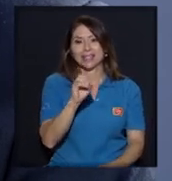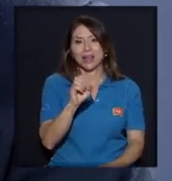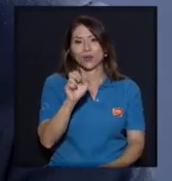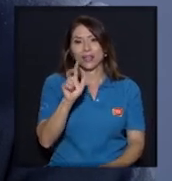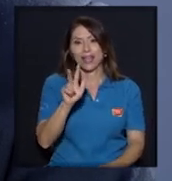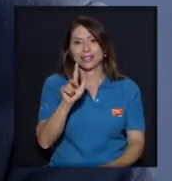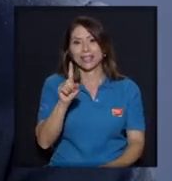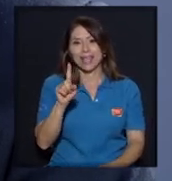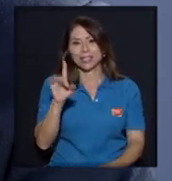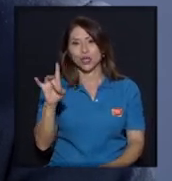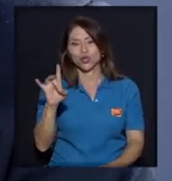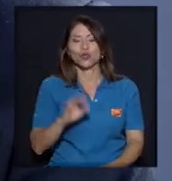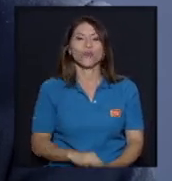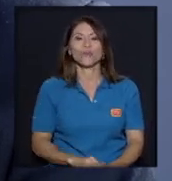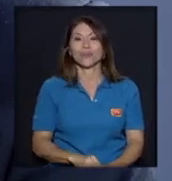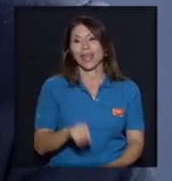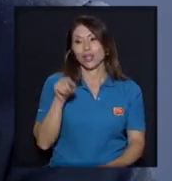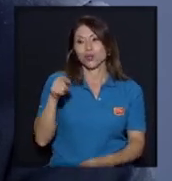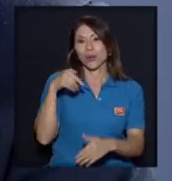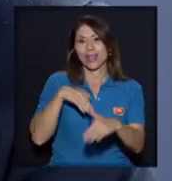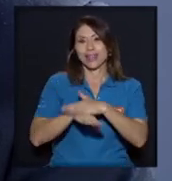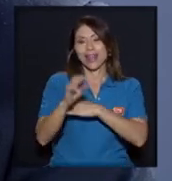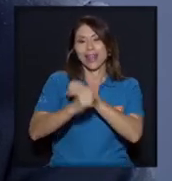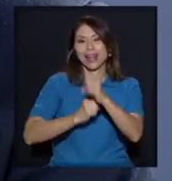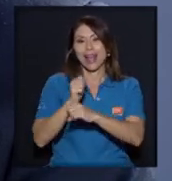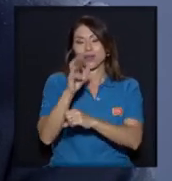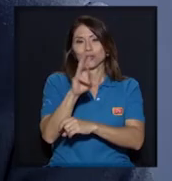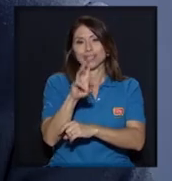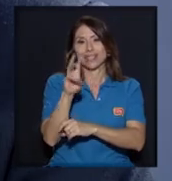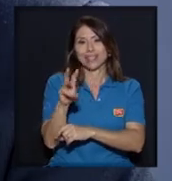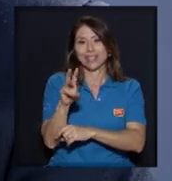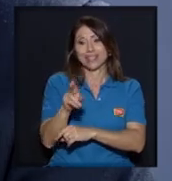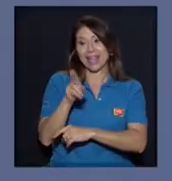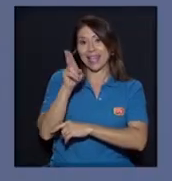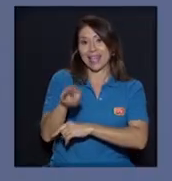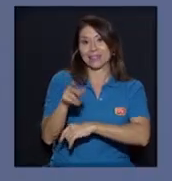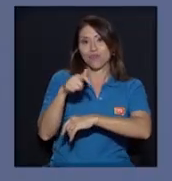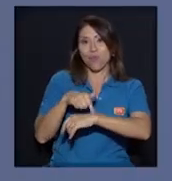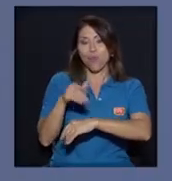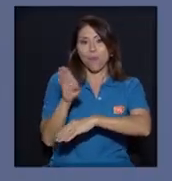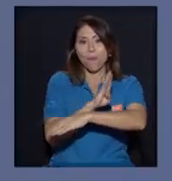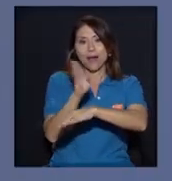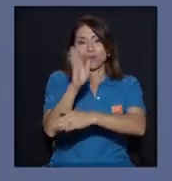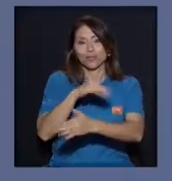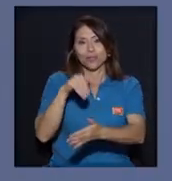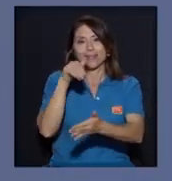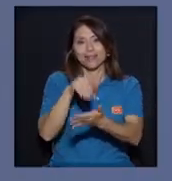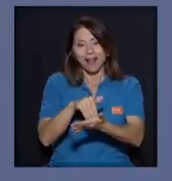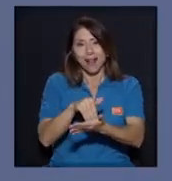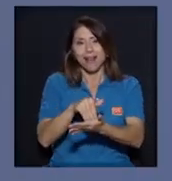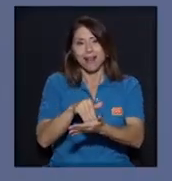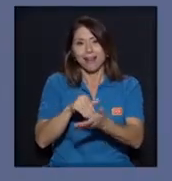que entré en el año en el cual el Banco Central da inicio a